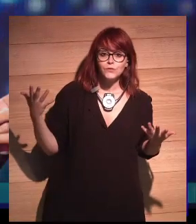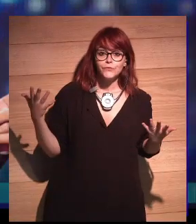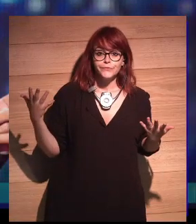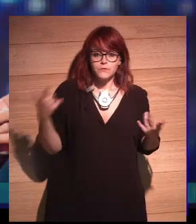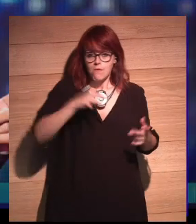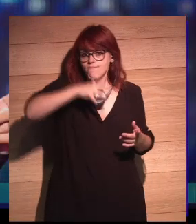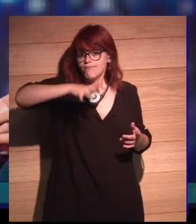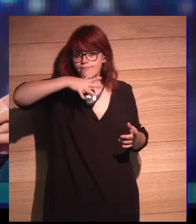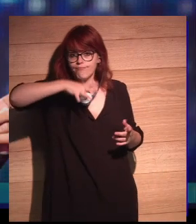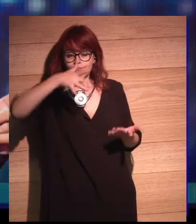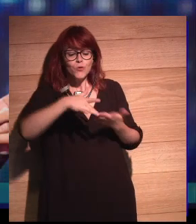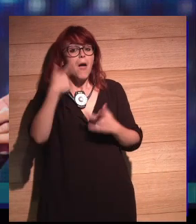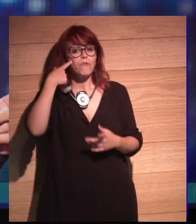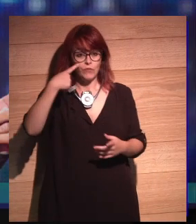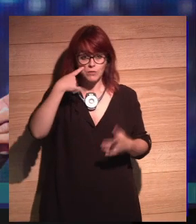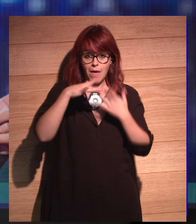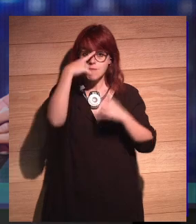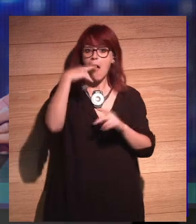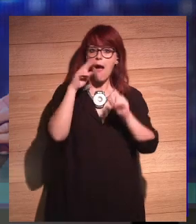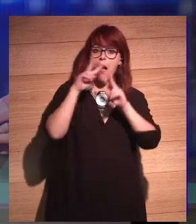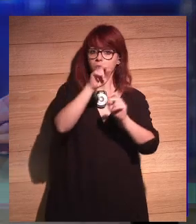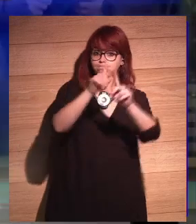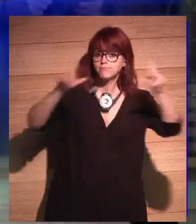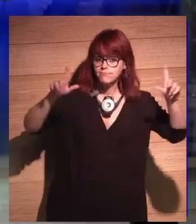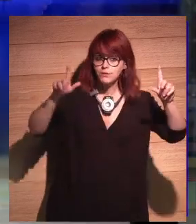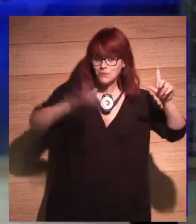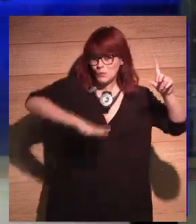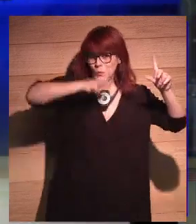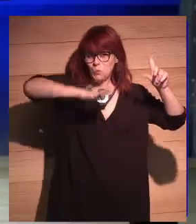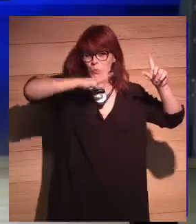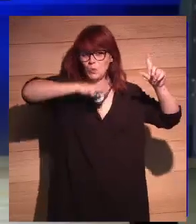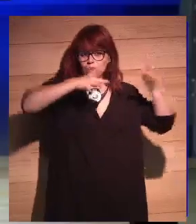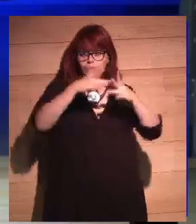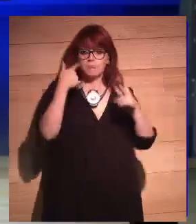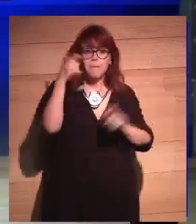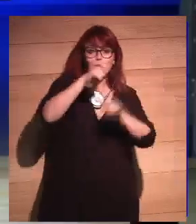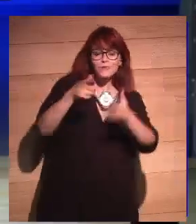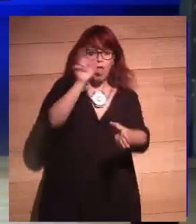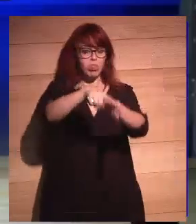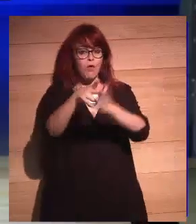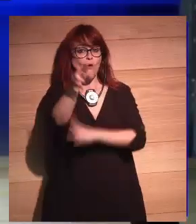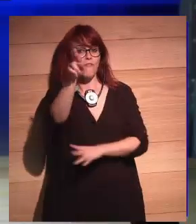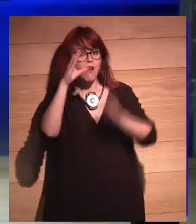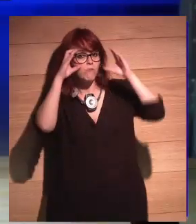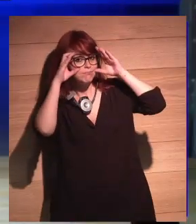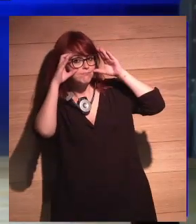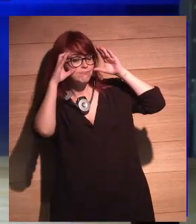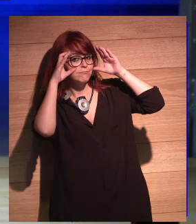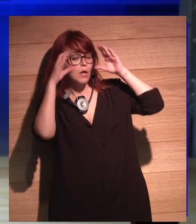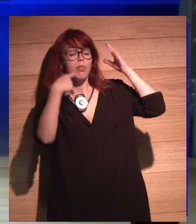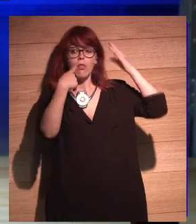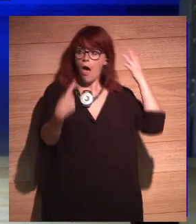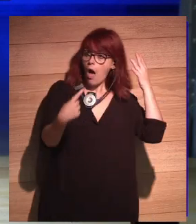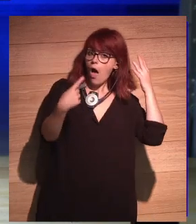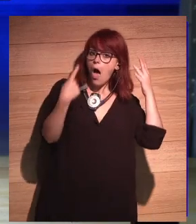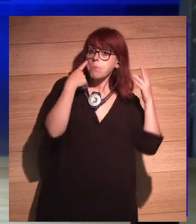algo extraordinario. Fijaos en esta imagen, es algo, bueno, extraordinario. Entonces, la gente que participa en la realidad virtual dice, oye,